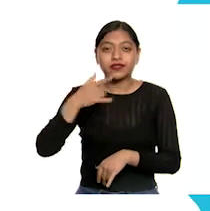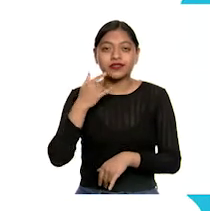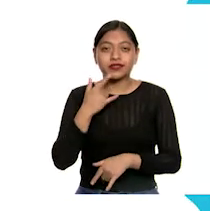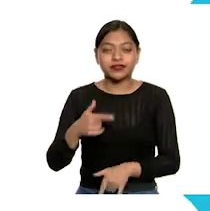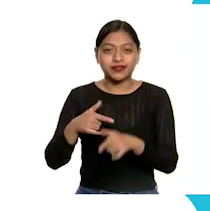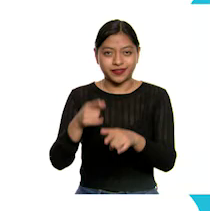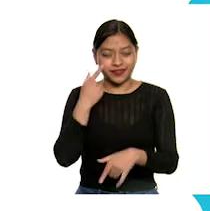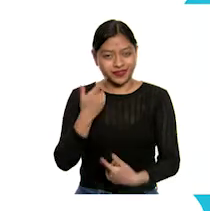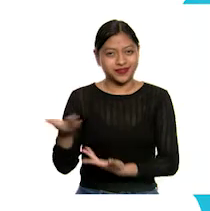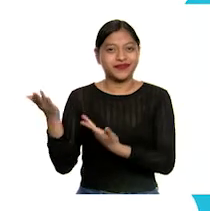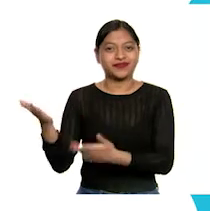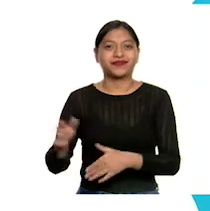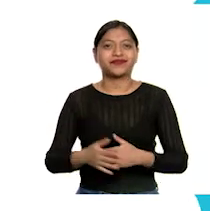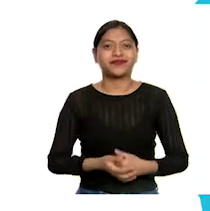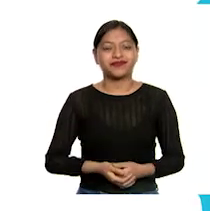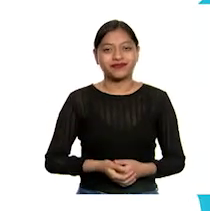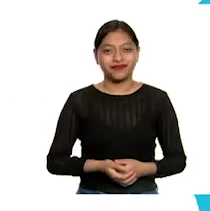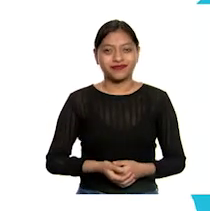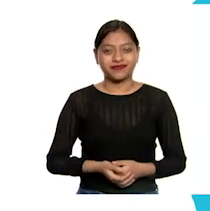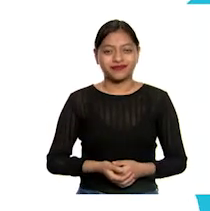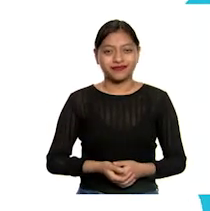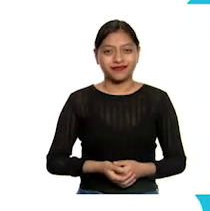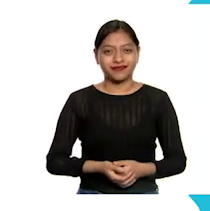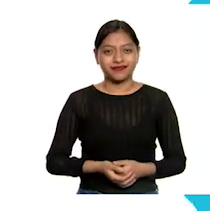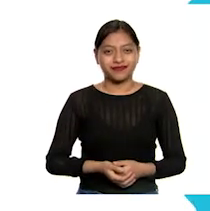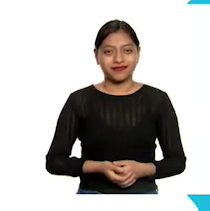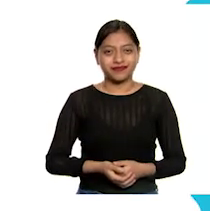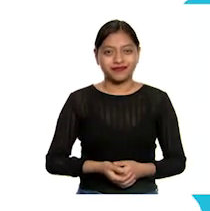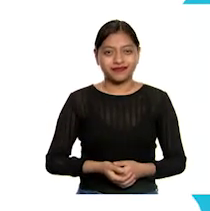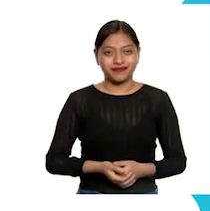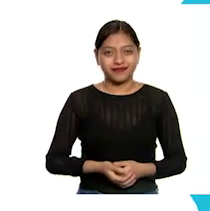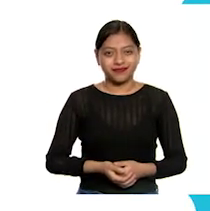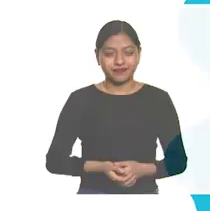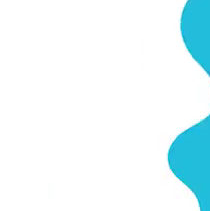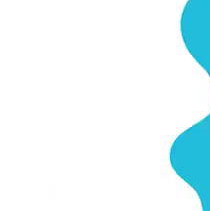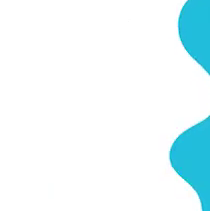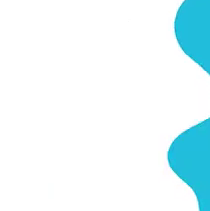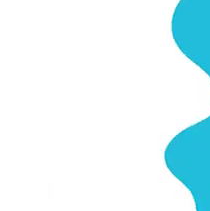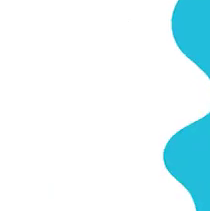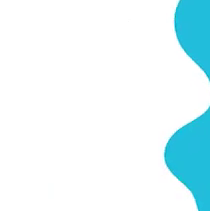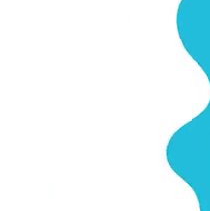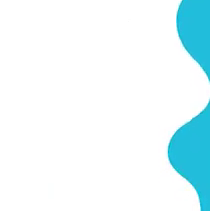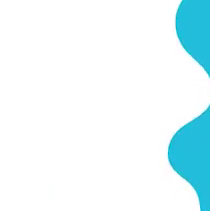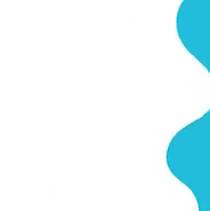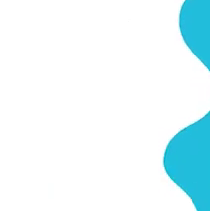en la siguiente liga: aprendeencasa.cep.gov.mx.